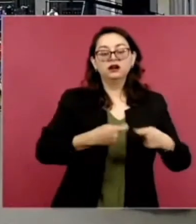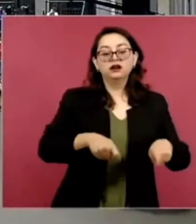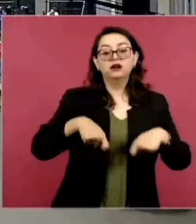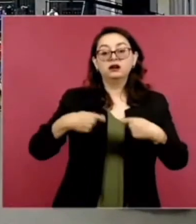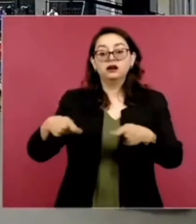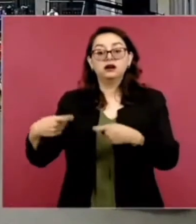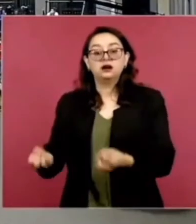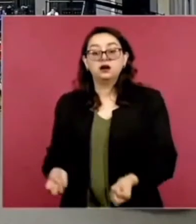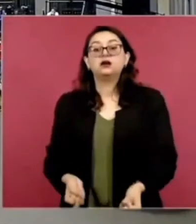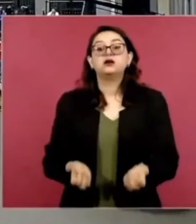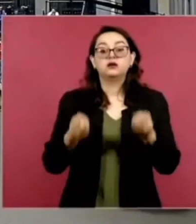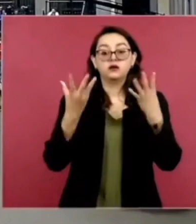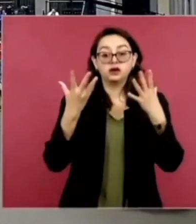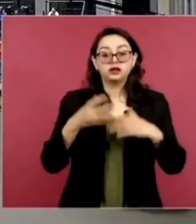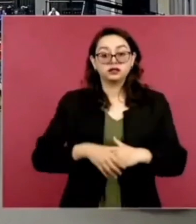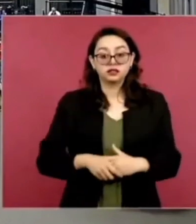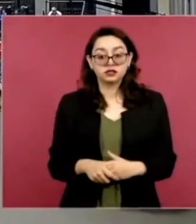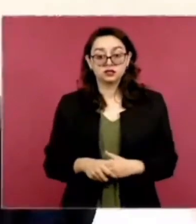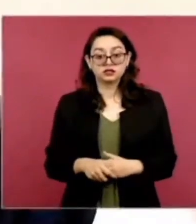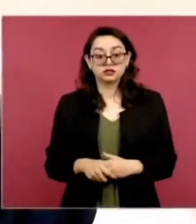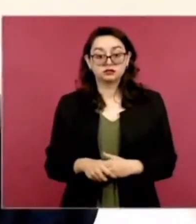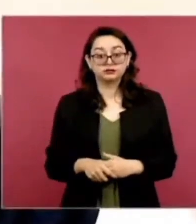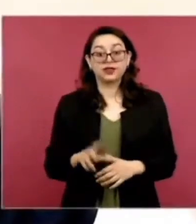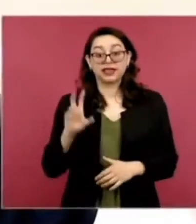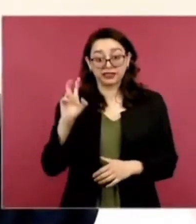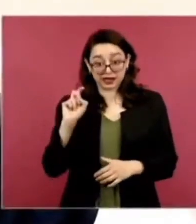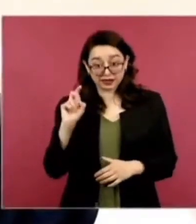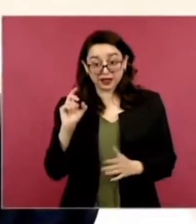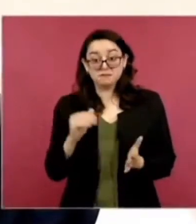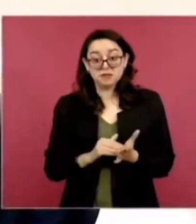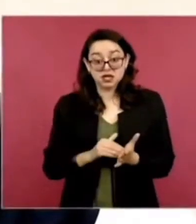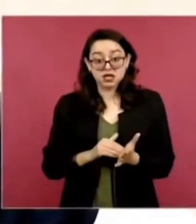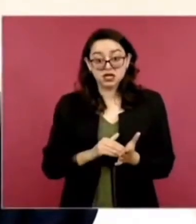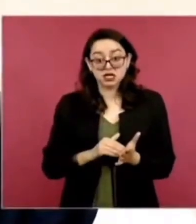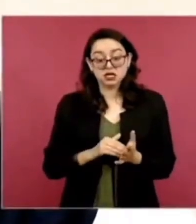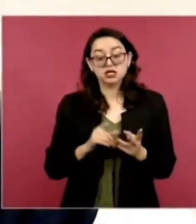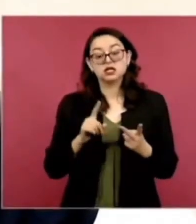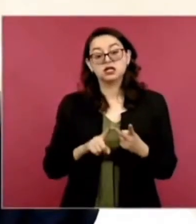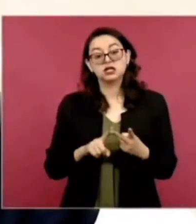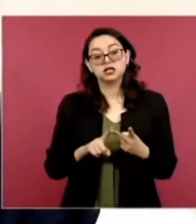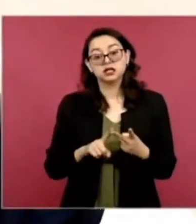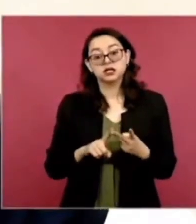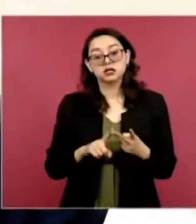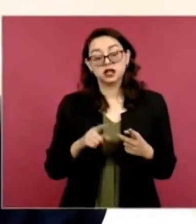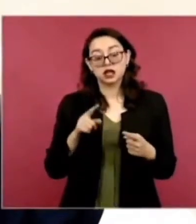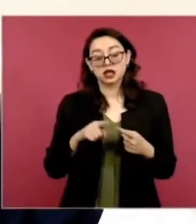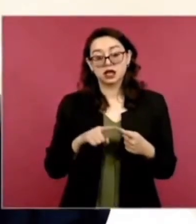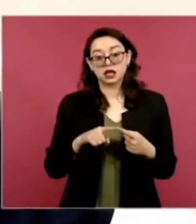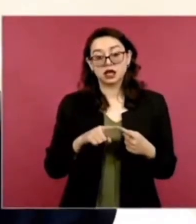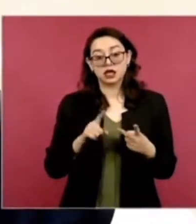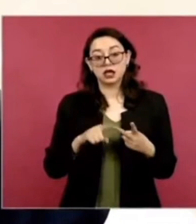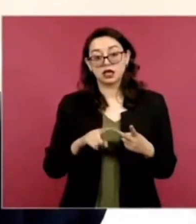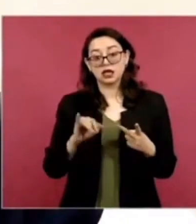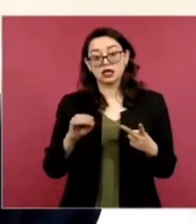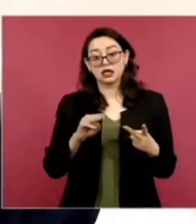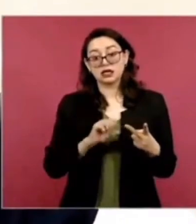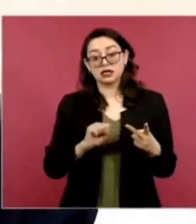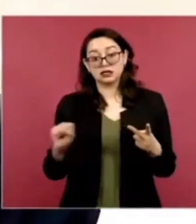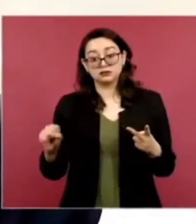30. Del régimen ordinario, 30,000. ¿Y IMSS Bienestar? Llevamos